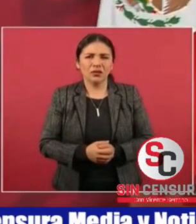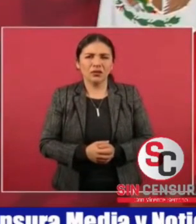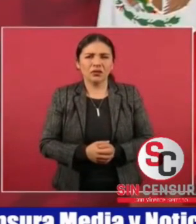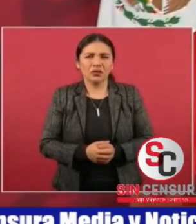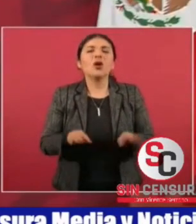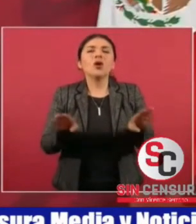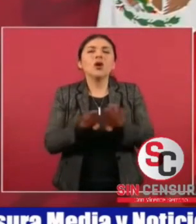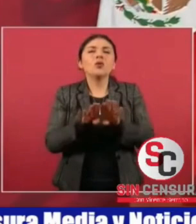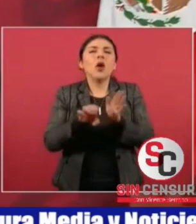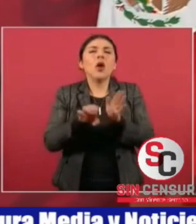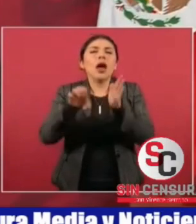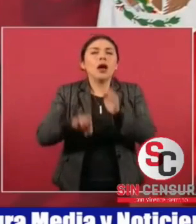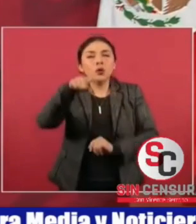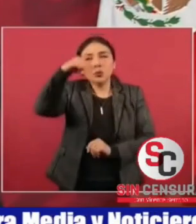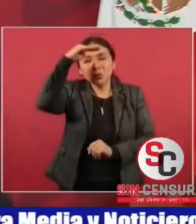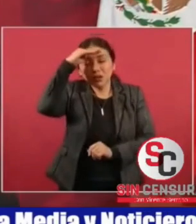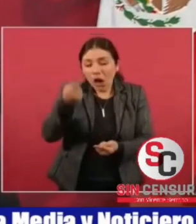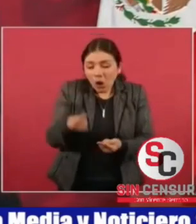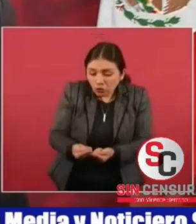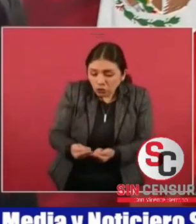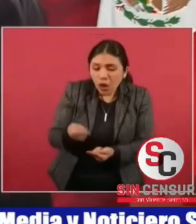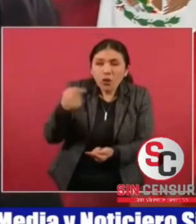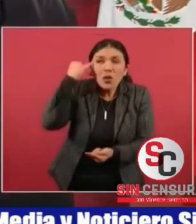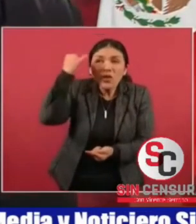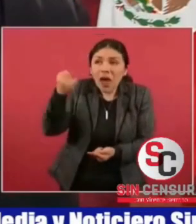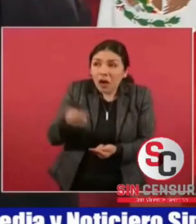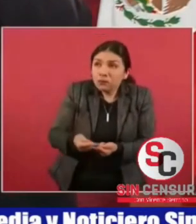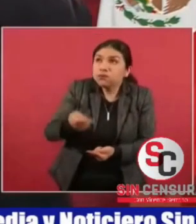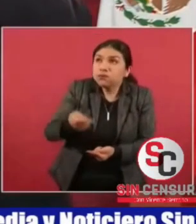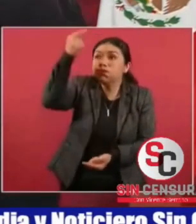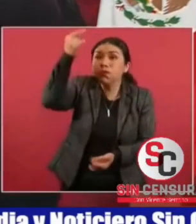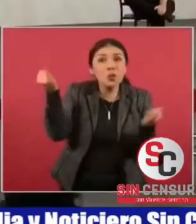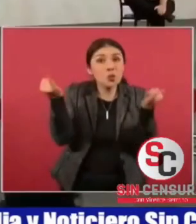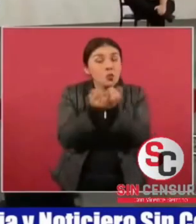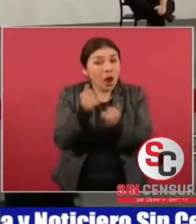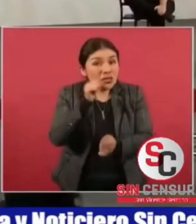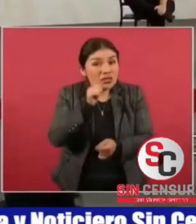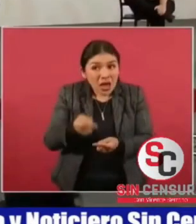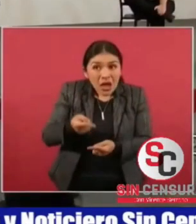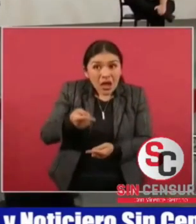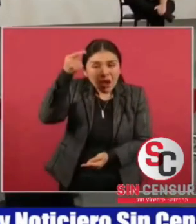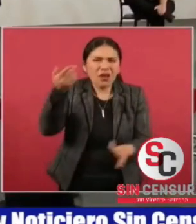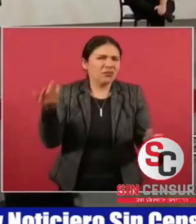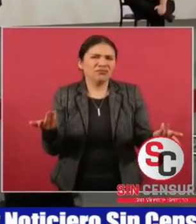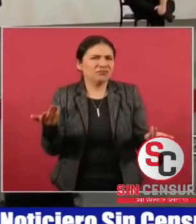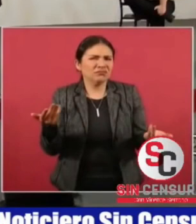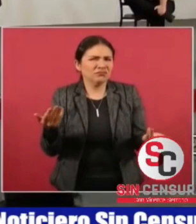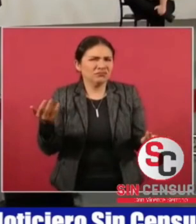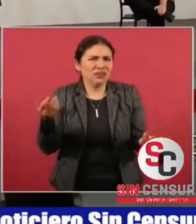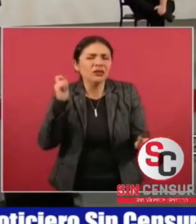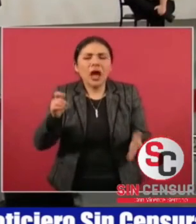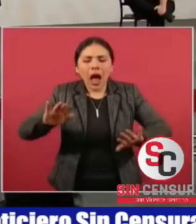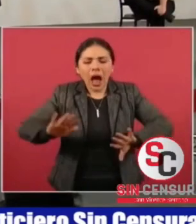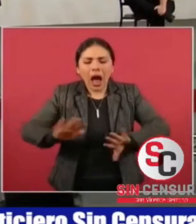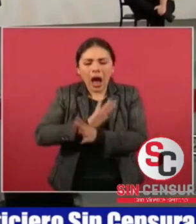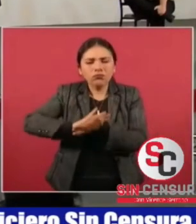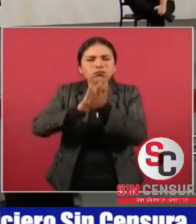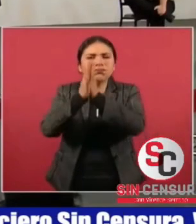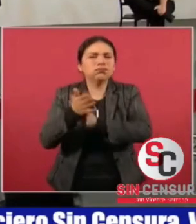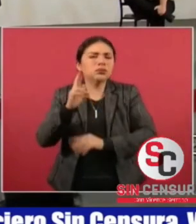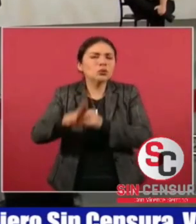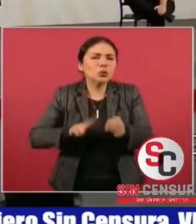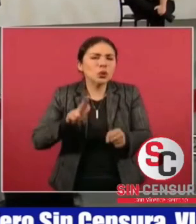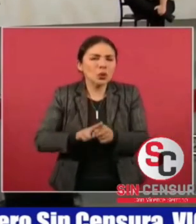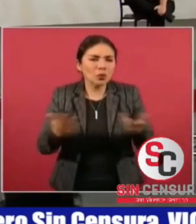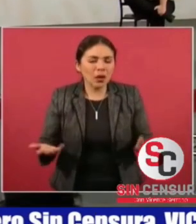¿no? Es decir, era chico, era así, pensaba así, cambió, ahora es así, no difamar. Y el 4 pecado es